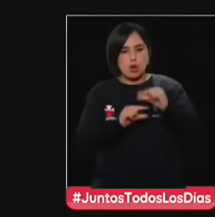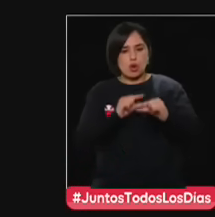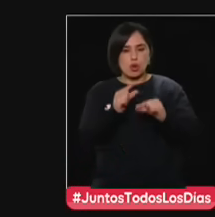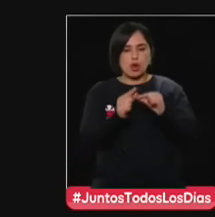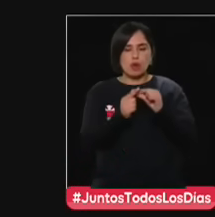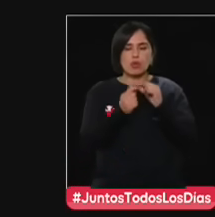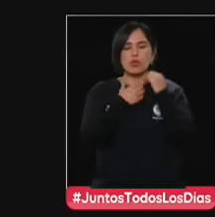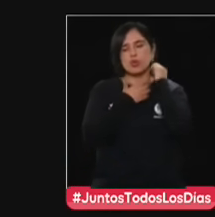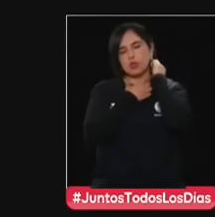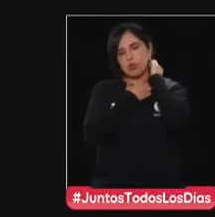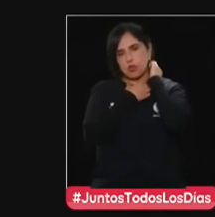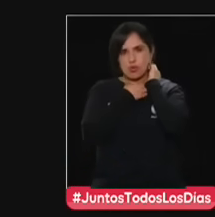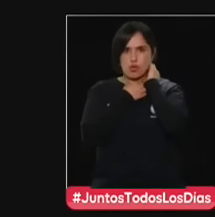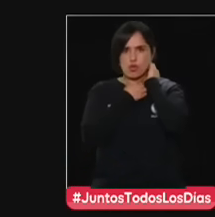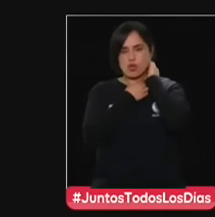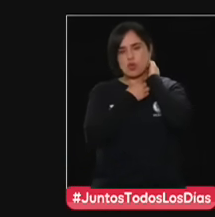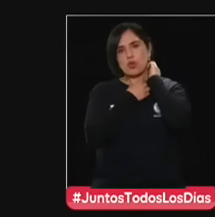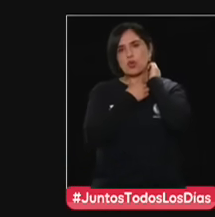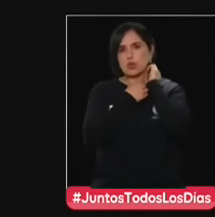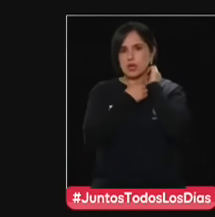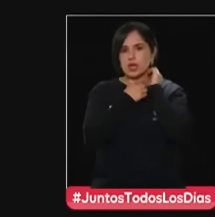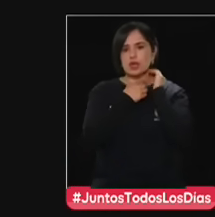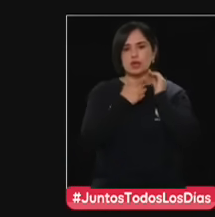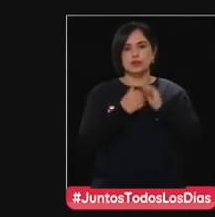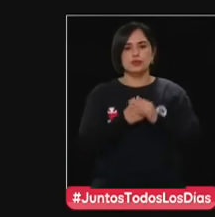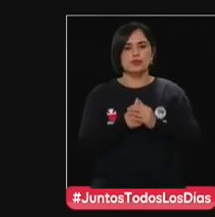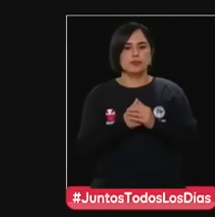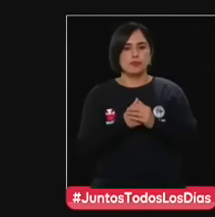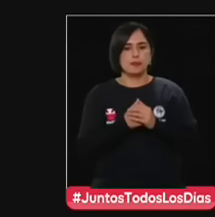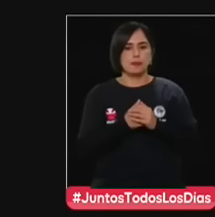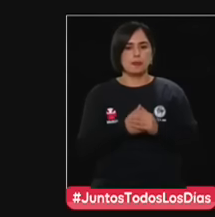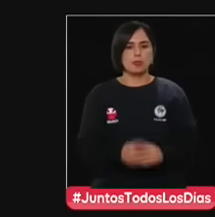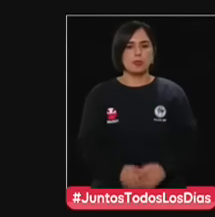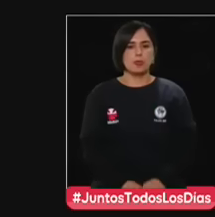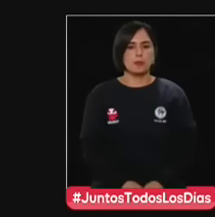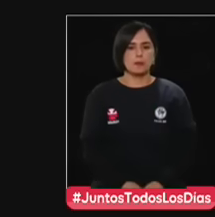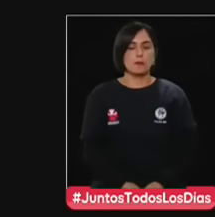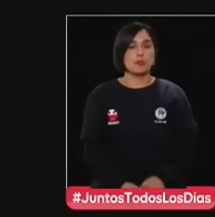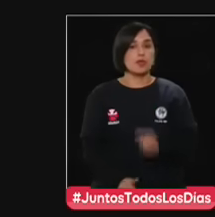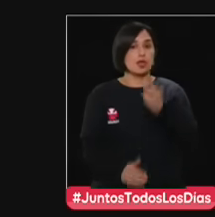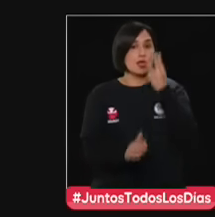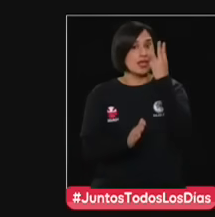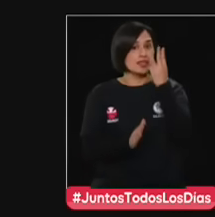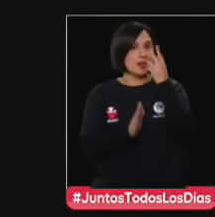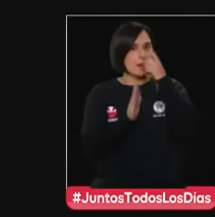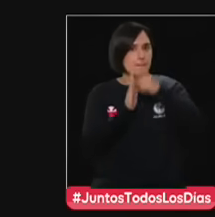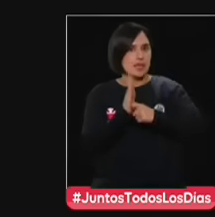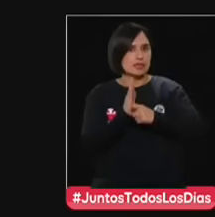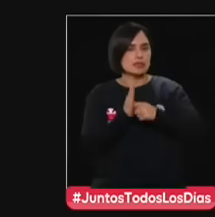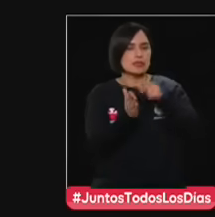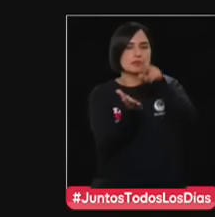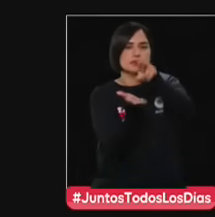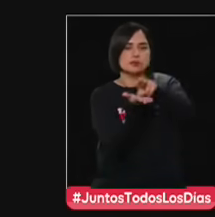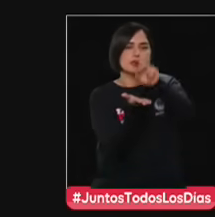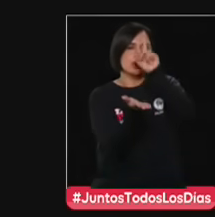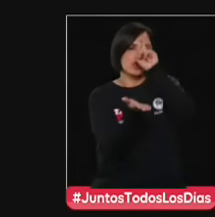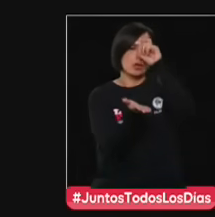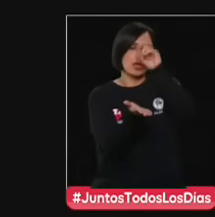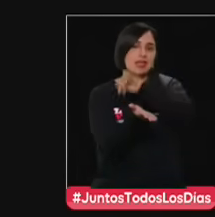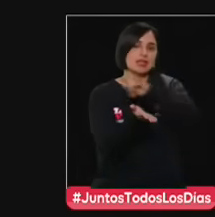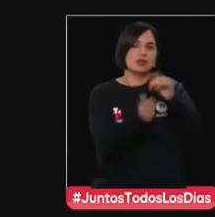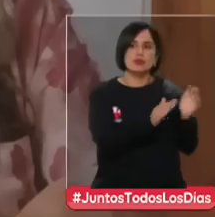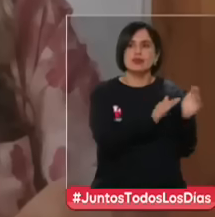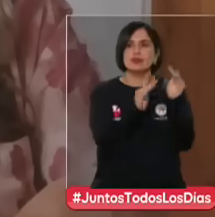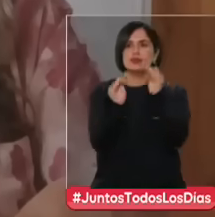de a poquito a mover un poco más. Como despega los hombros de la cama y vuelve para atrás. Estuvo 3 meses justo en el hospital. Y después le dieron hospitalización